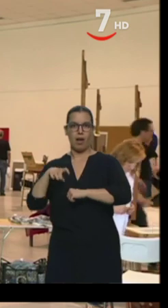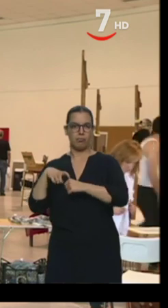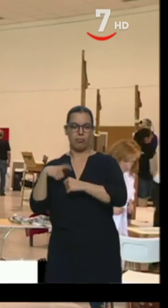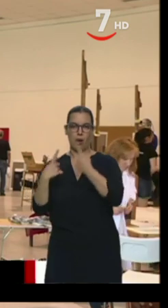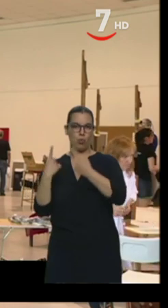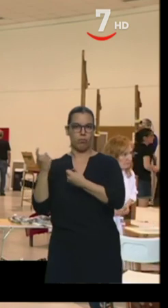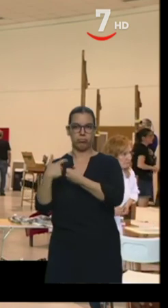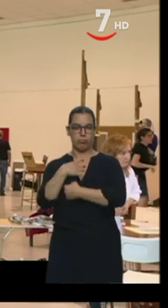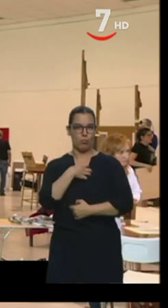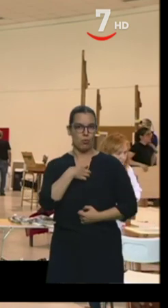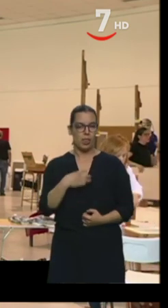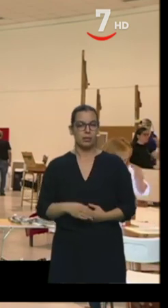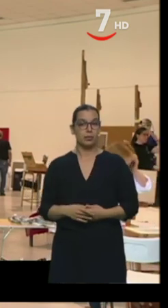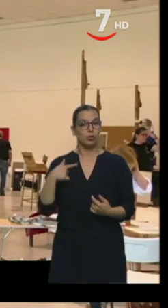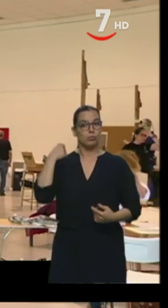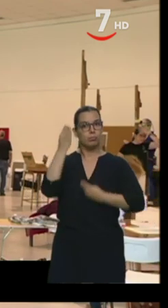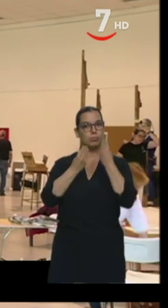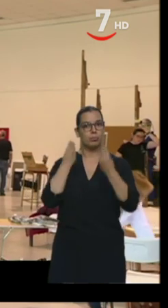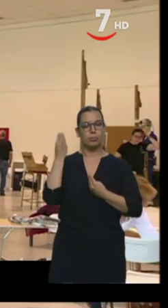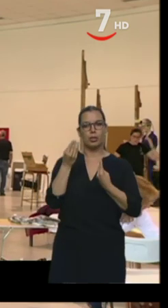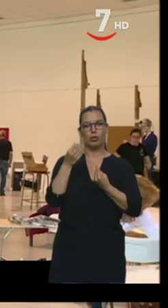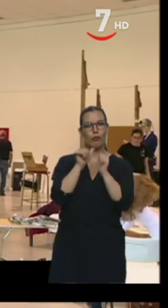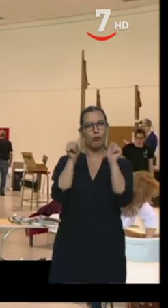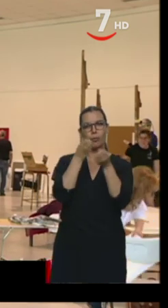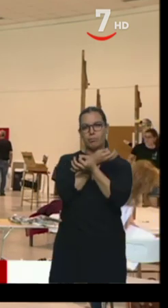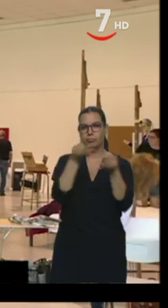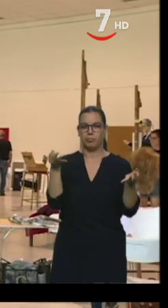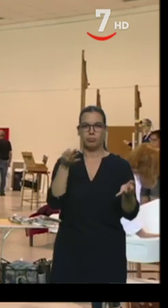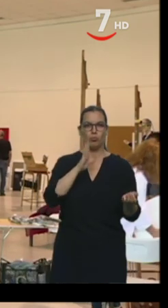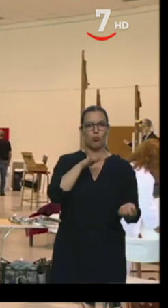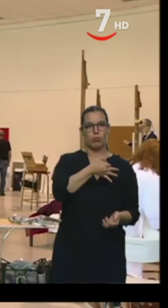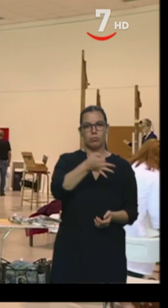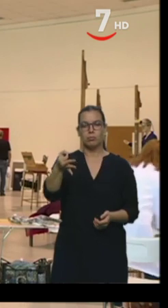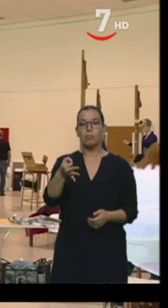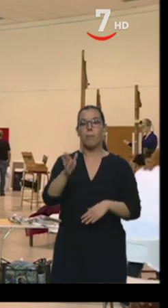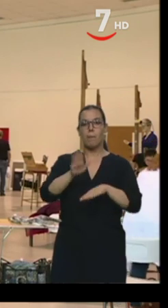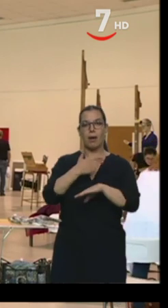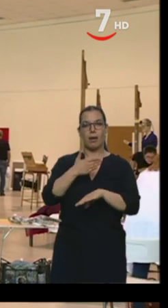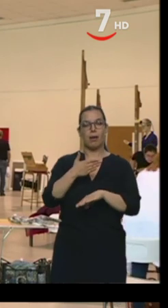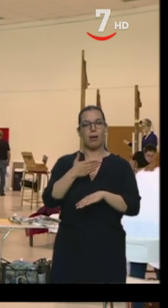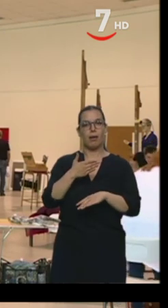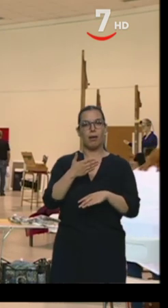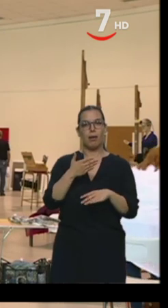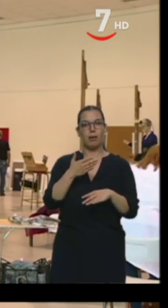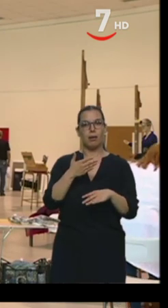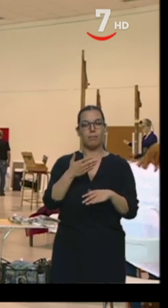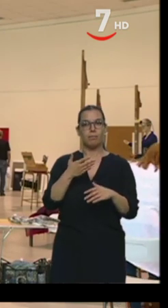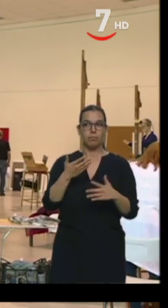una manera acertadísima de entrar, de incurrir en